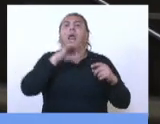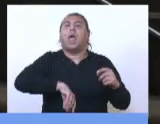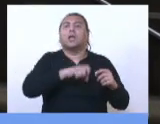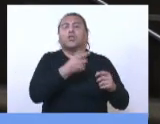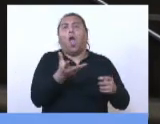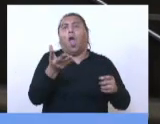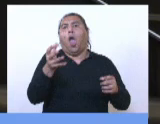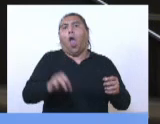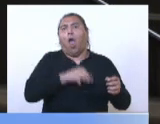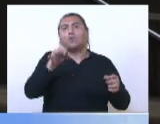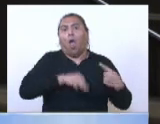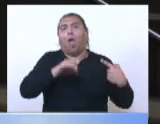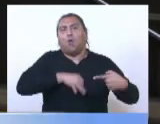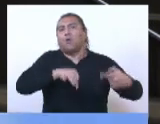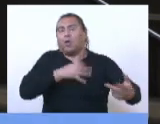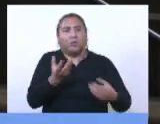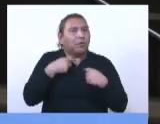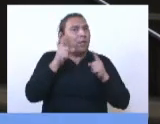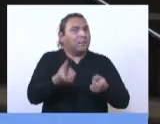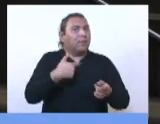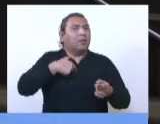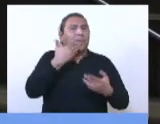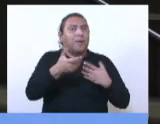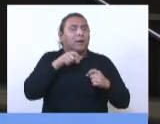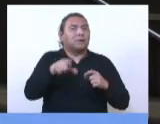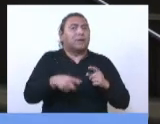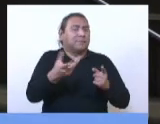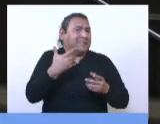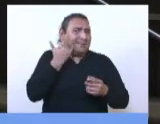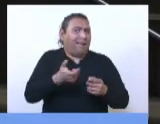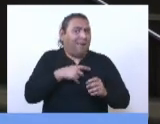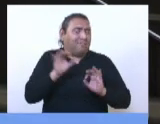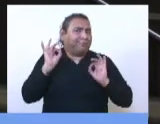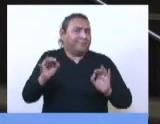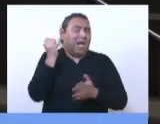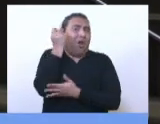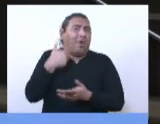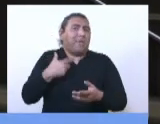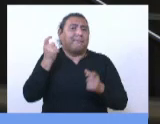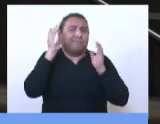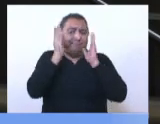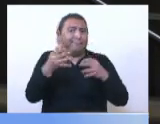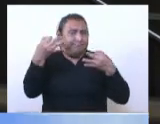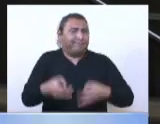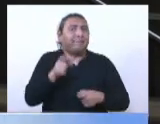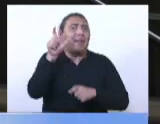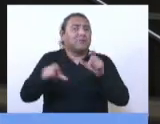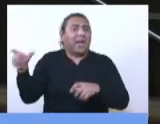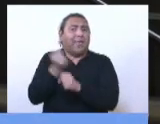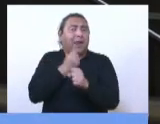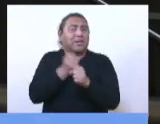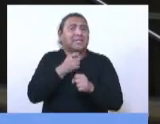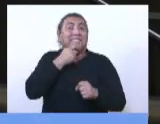precios salarios ya sean de una vez por todas previsible la economía para el trabajador entiendan esto si el